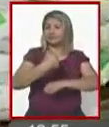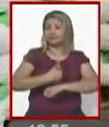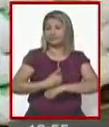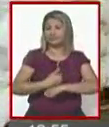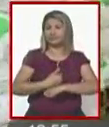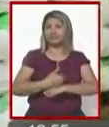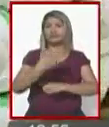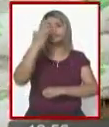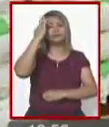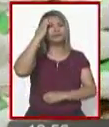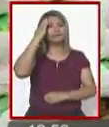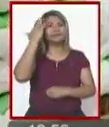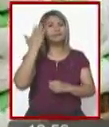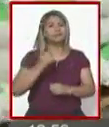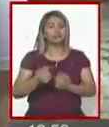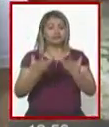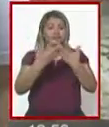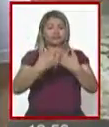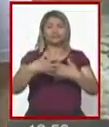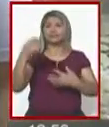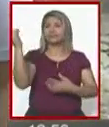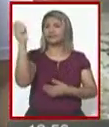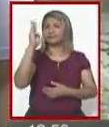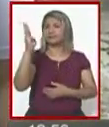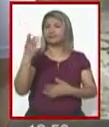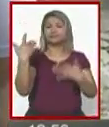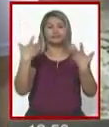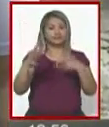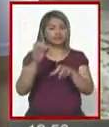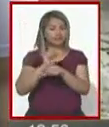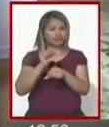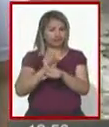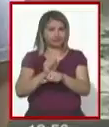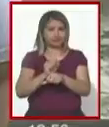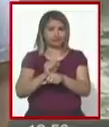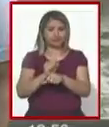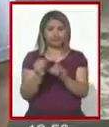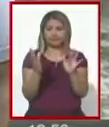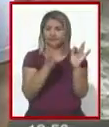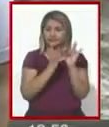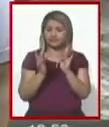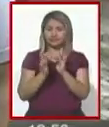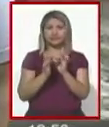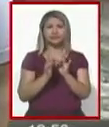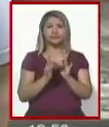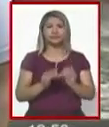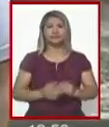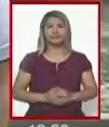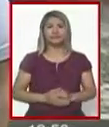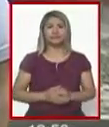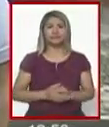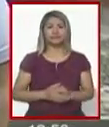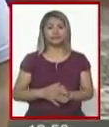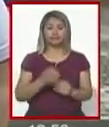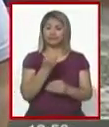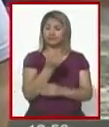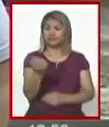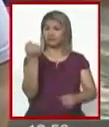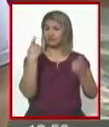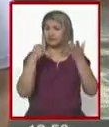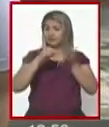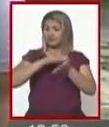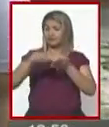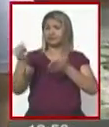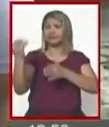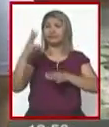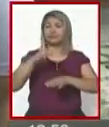tenemos el conocimiento de que las empresas brasileras están trabajando directamente y obviando también los